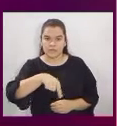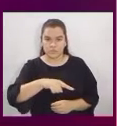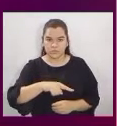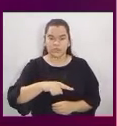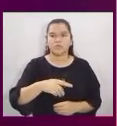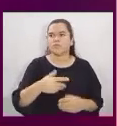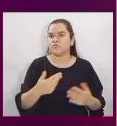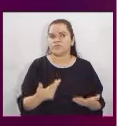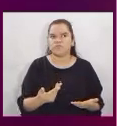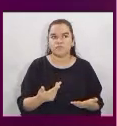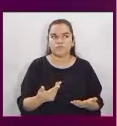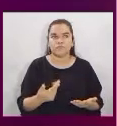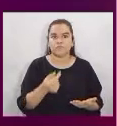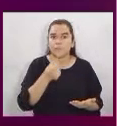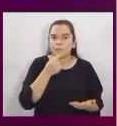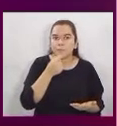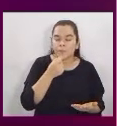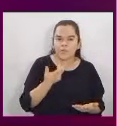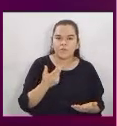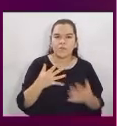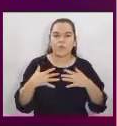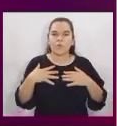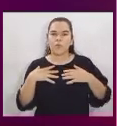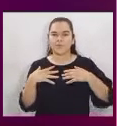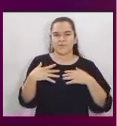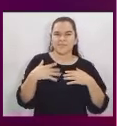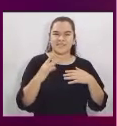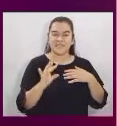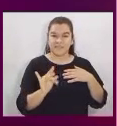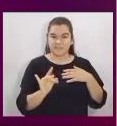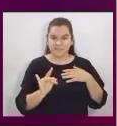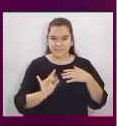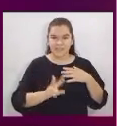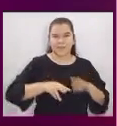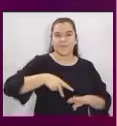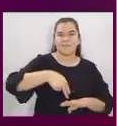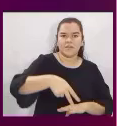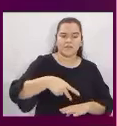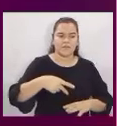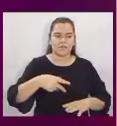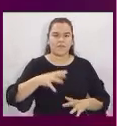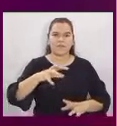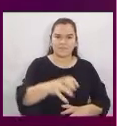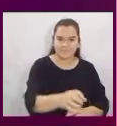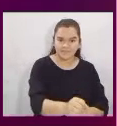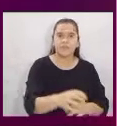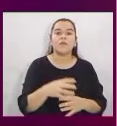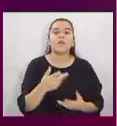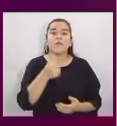que logra, que les resulta difícil de manejar, y hay